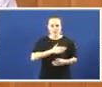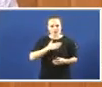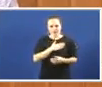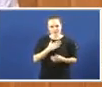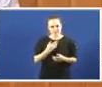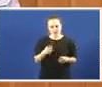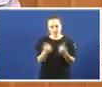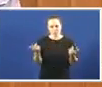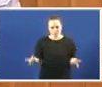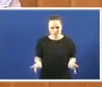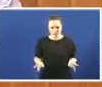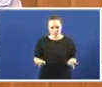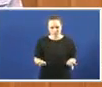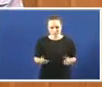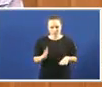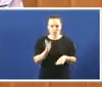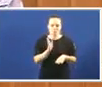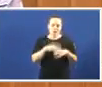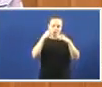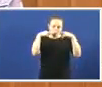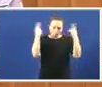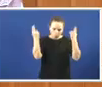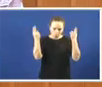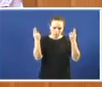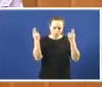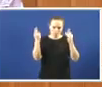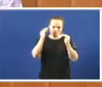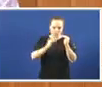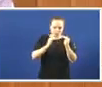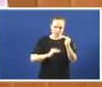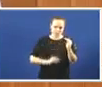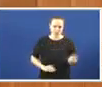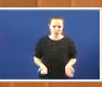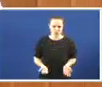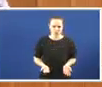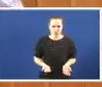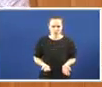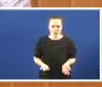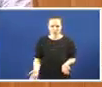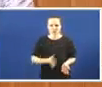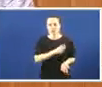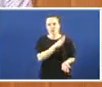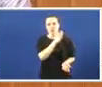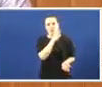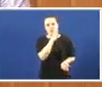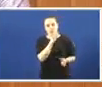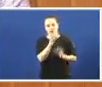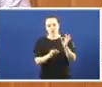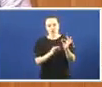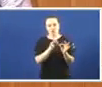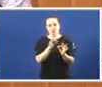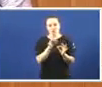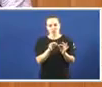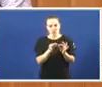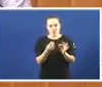o peso do público na economía e na sociedade. E por iso, a fase alcista do ciclo que se iniciou